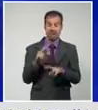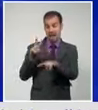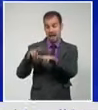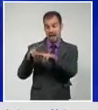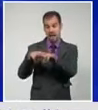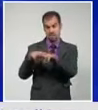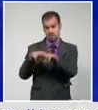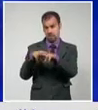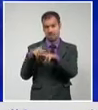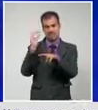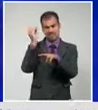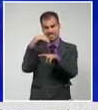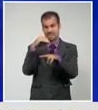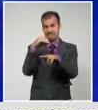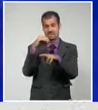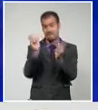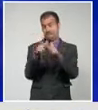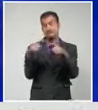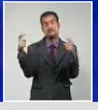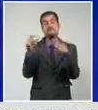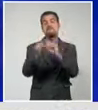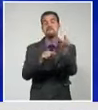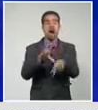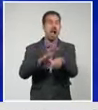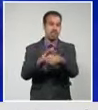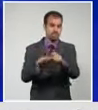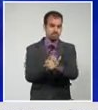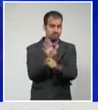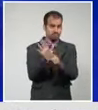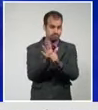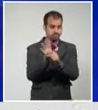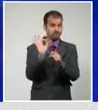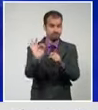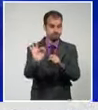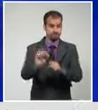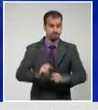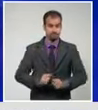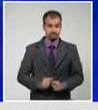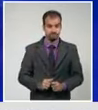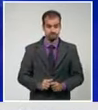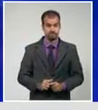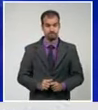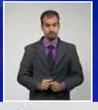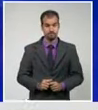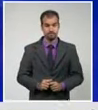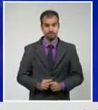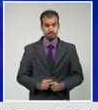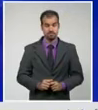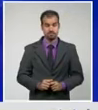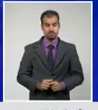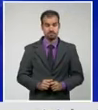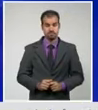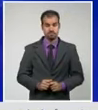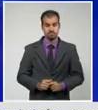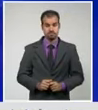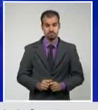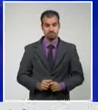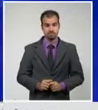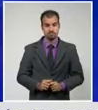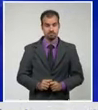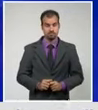más del 50% y a veces mucho más de todos los casos de Cuba. Por lo tanto, es importante